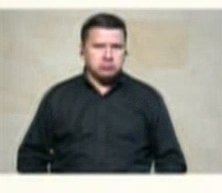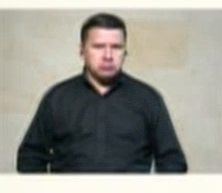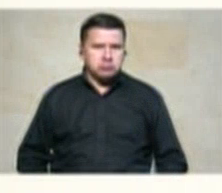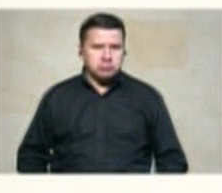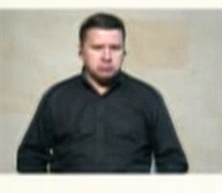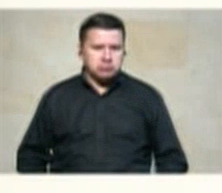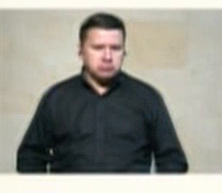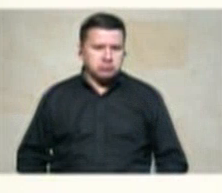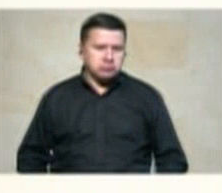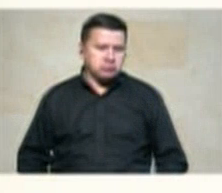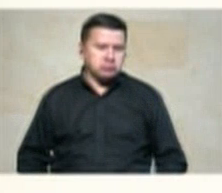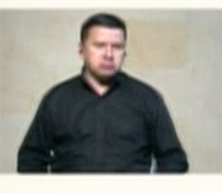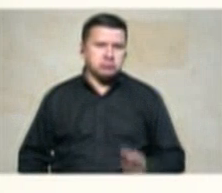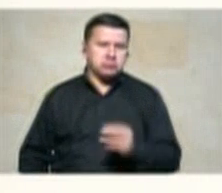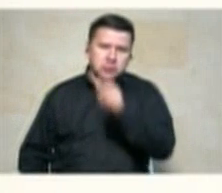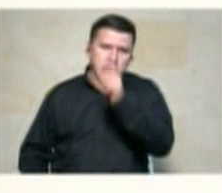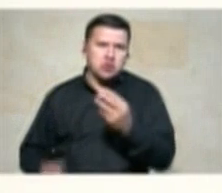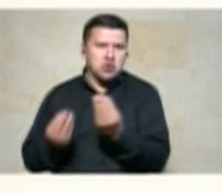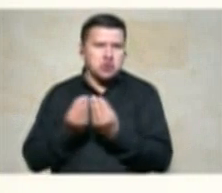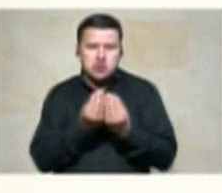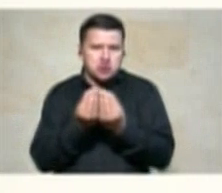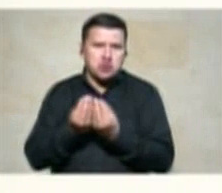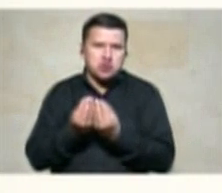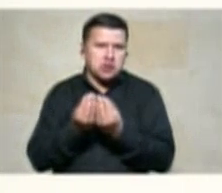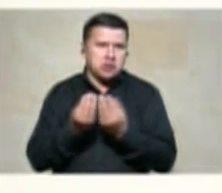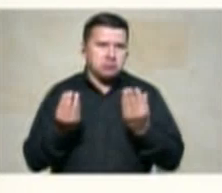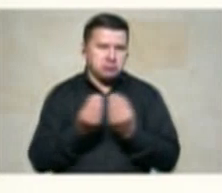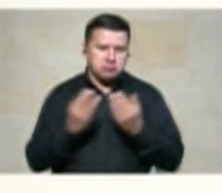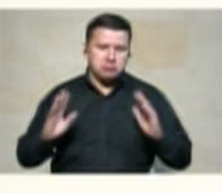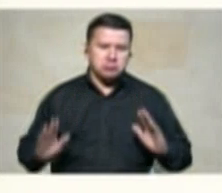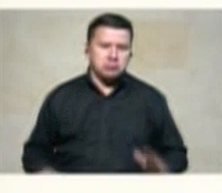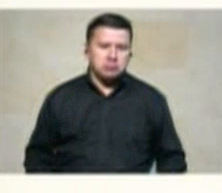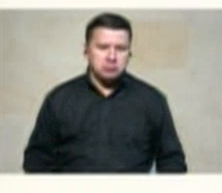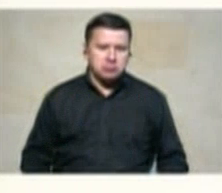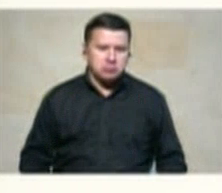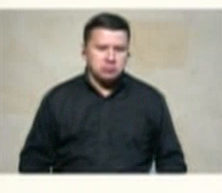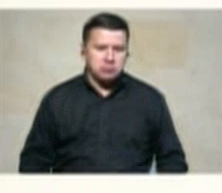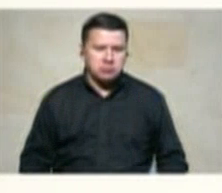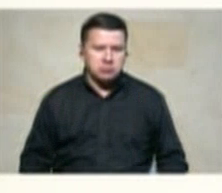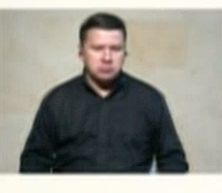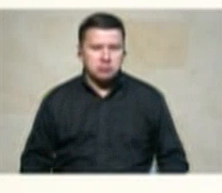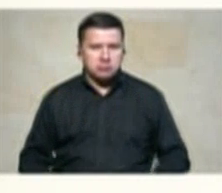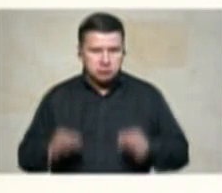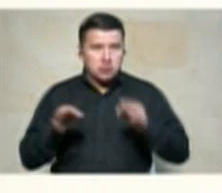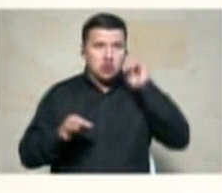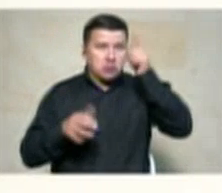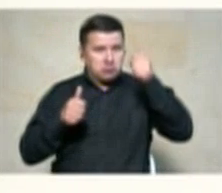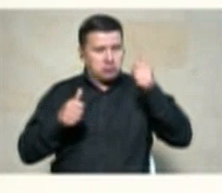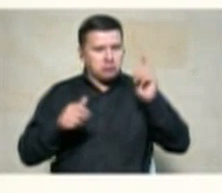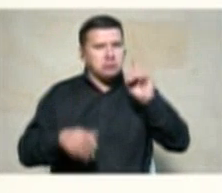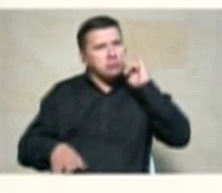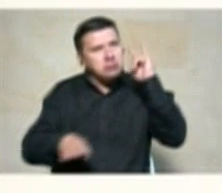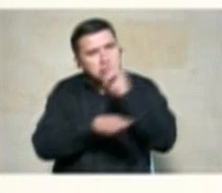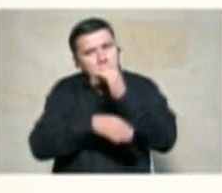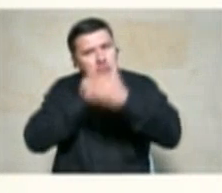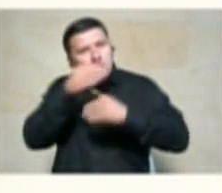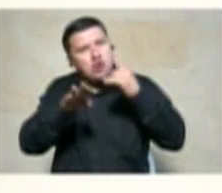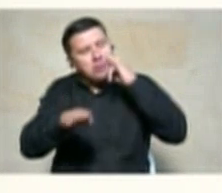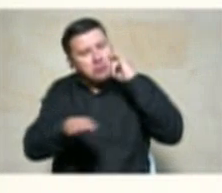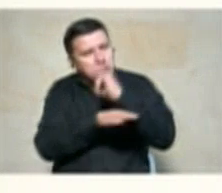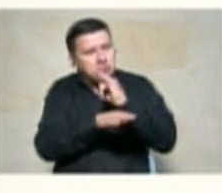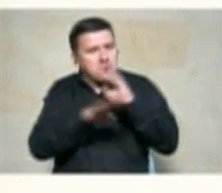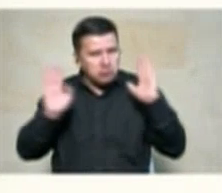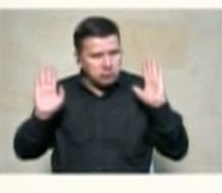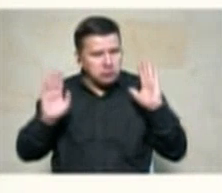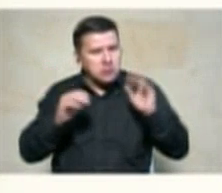le aconsejo a las personas que están en problema es que no descuiden su proceso judicial, que estén pendientes del proceso,